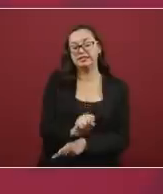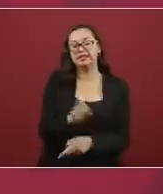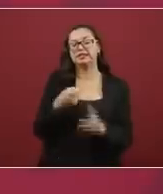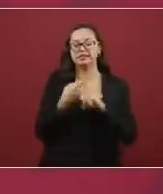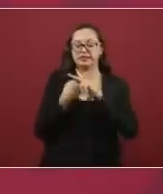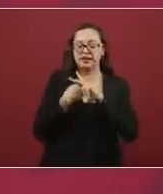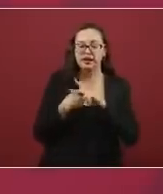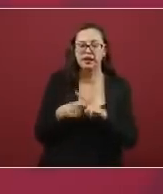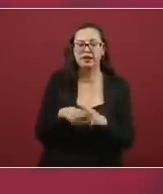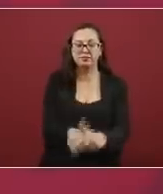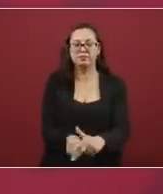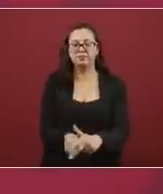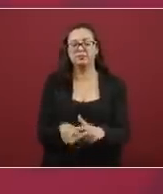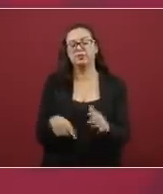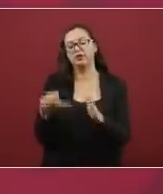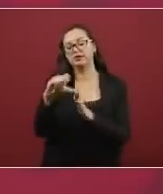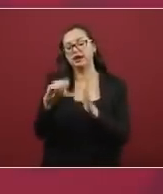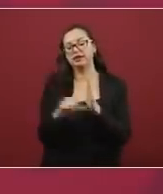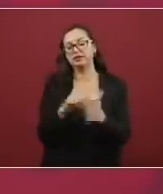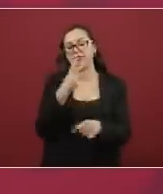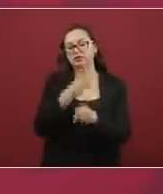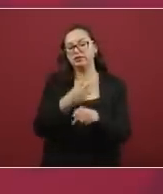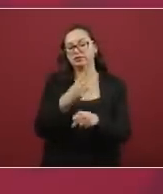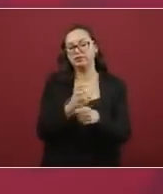inician con una reforma al artículo 3